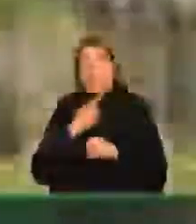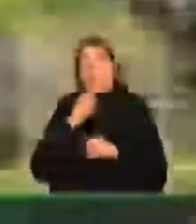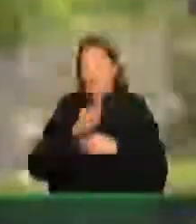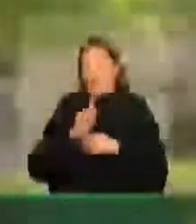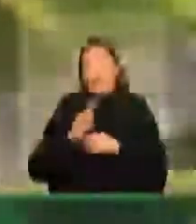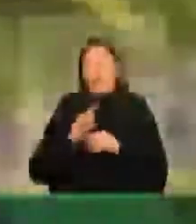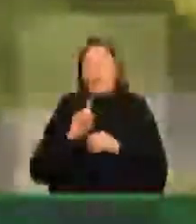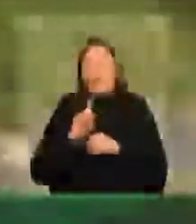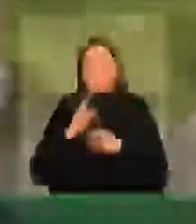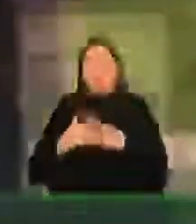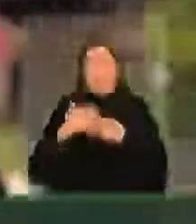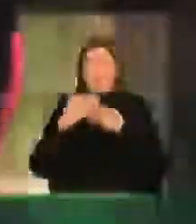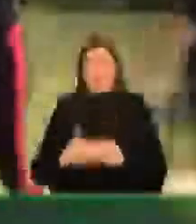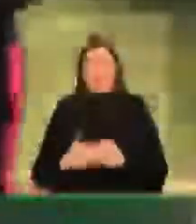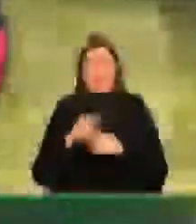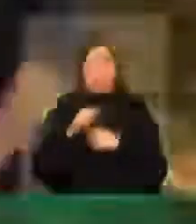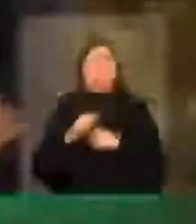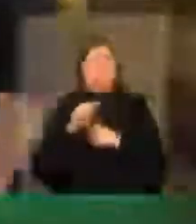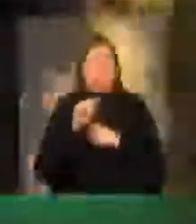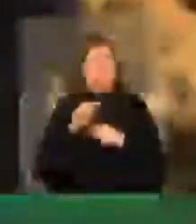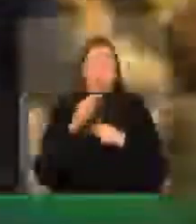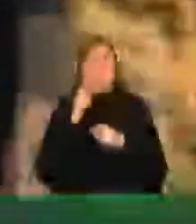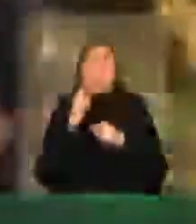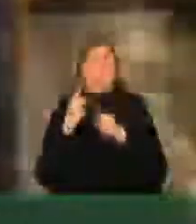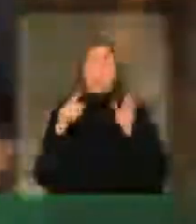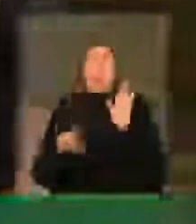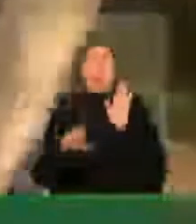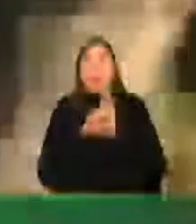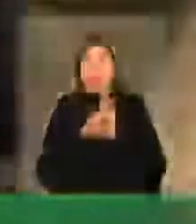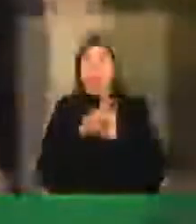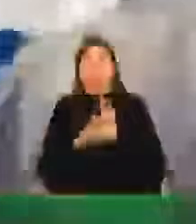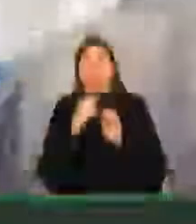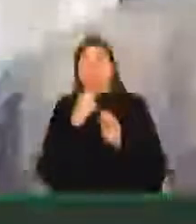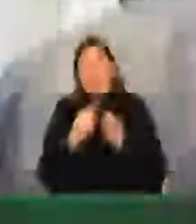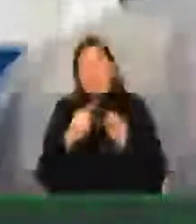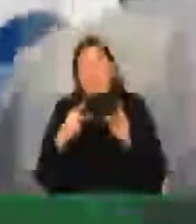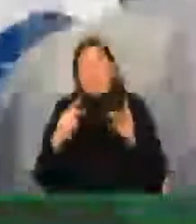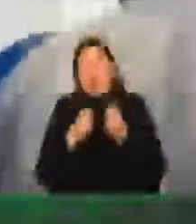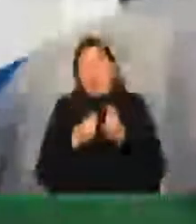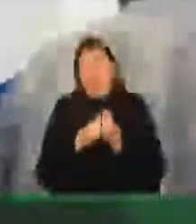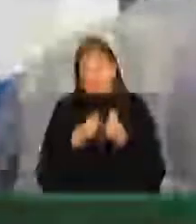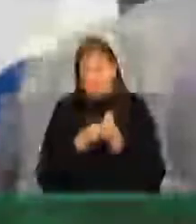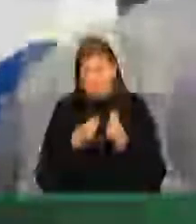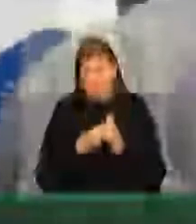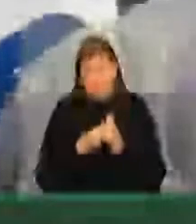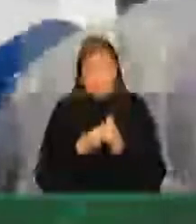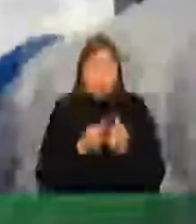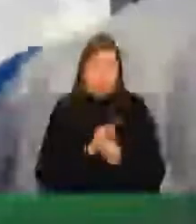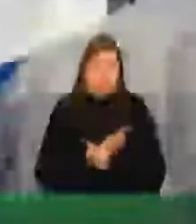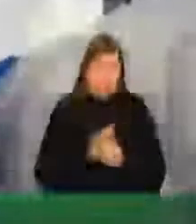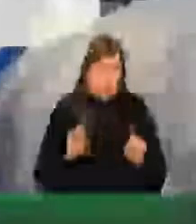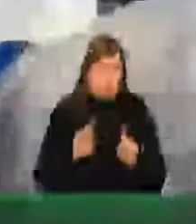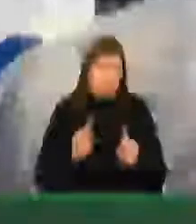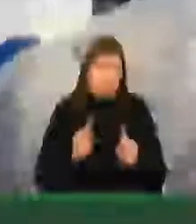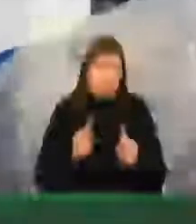controlar aglomeraciones. El presidente aclaró que eso no significa que esté todo bien. Todo el mundo conteste de que no estamos